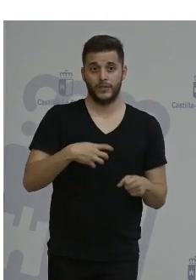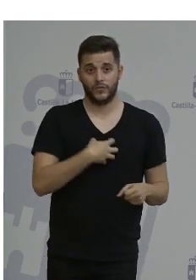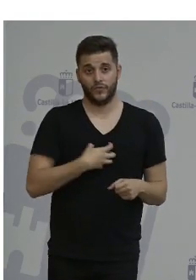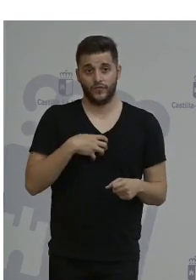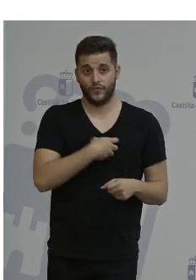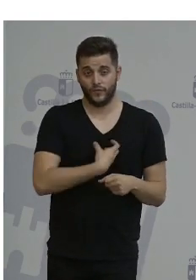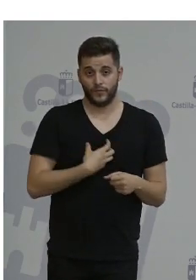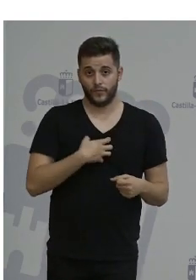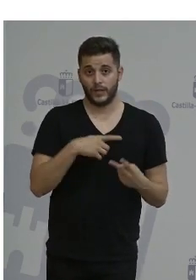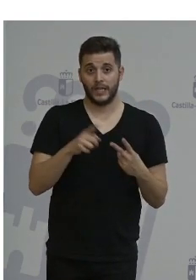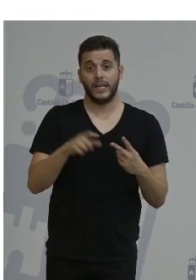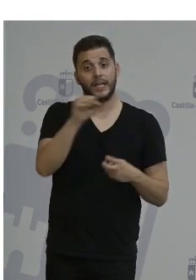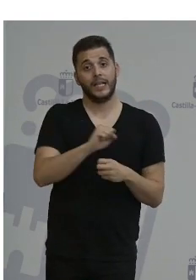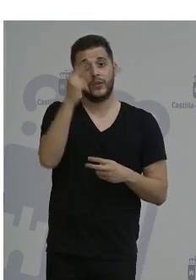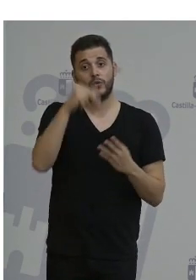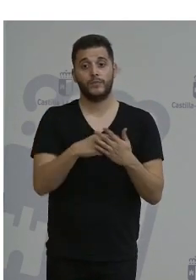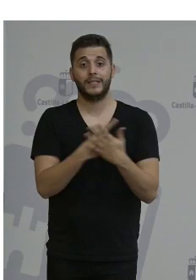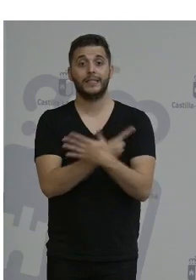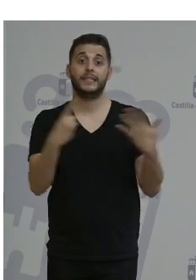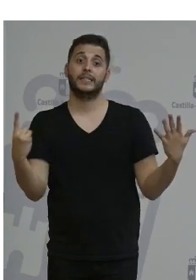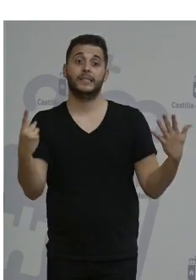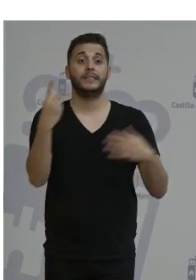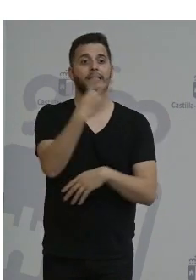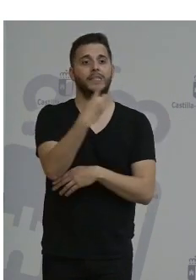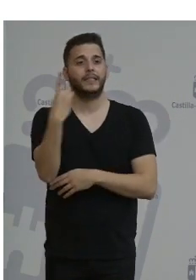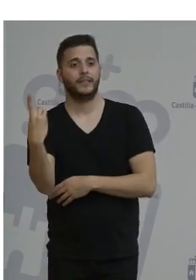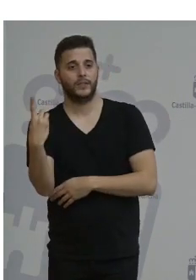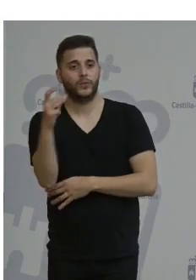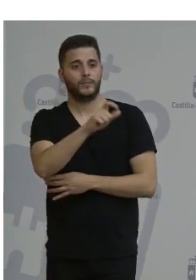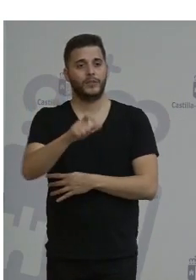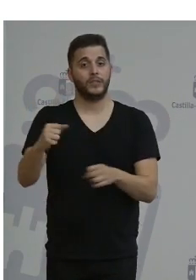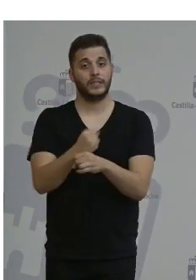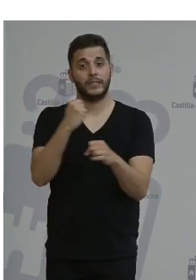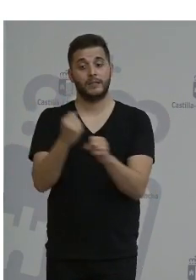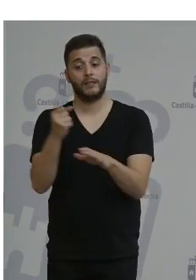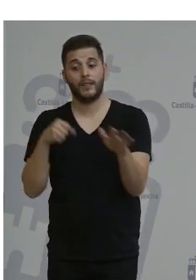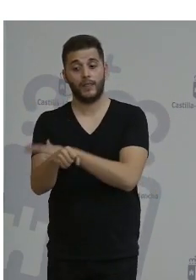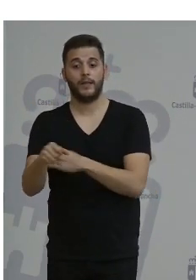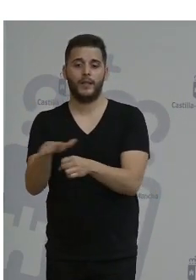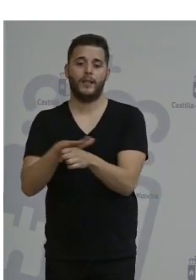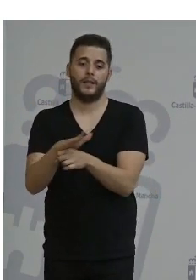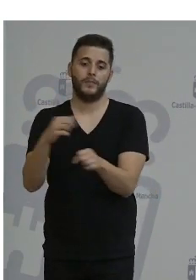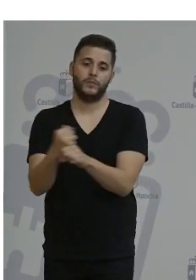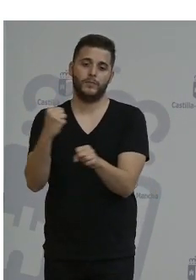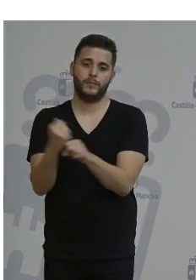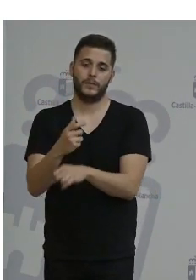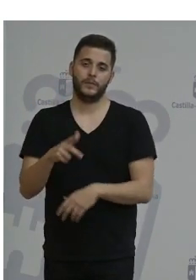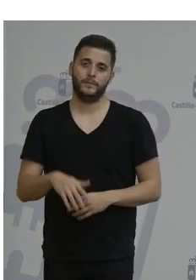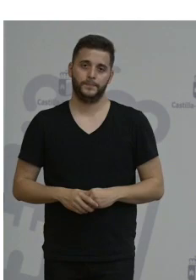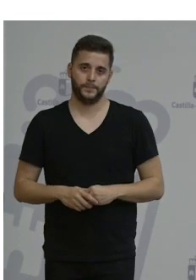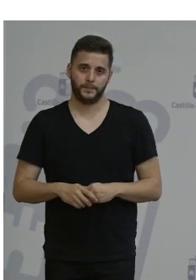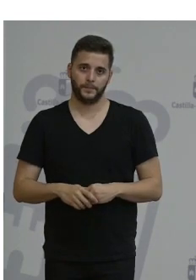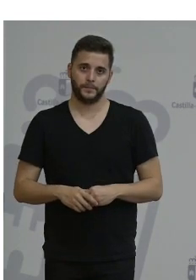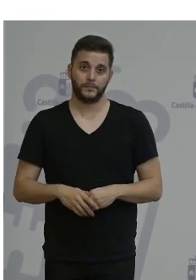y en el año 16 31 trabajadores del ámbito de personal laboral. Por fin, en